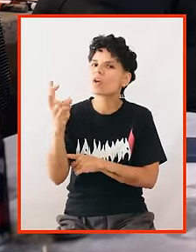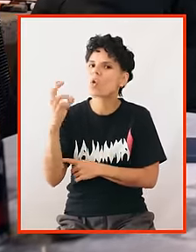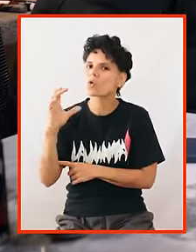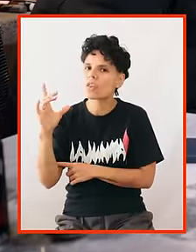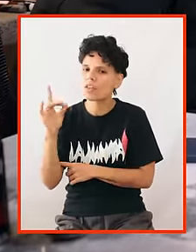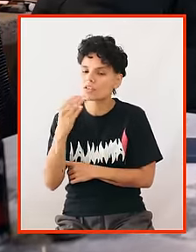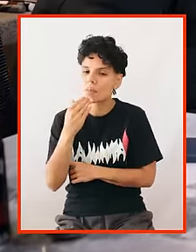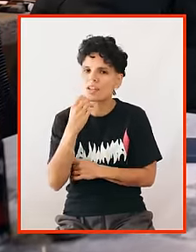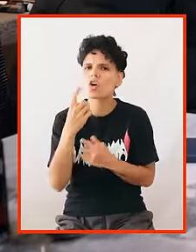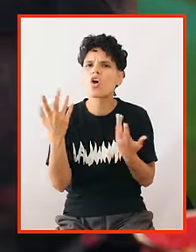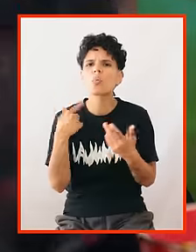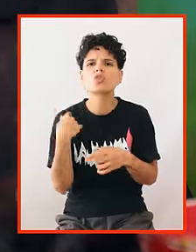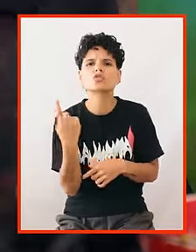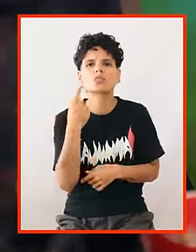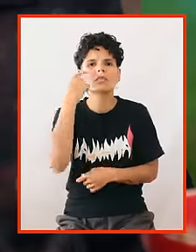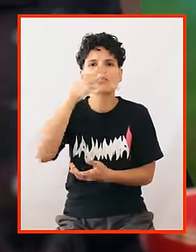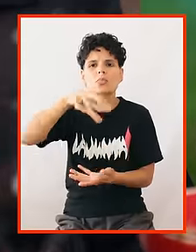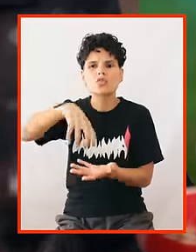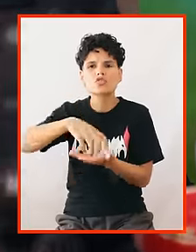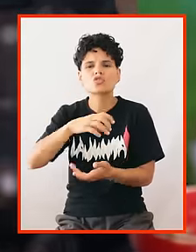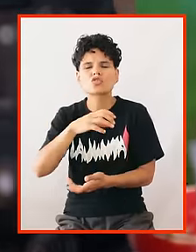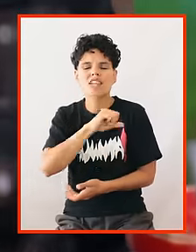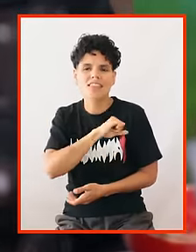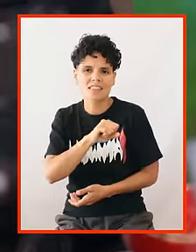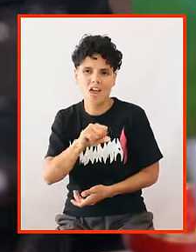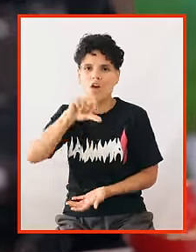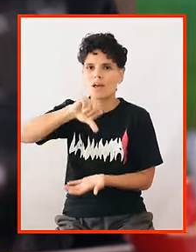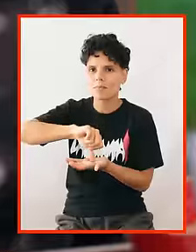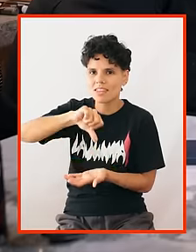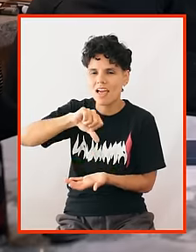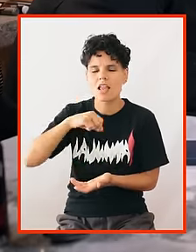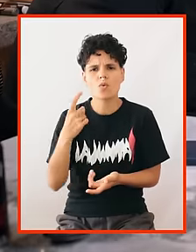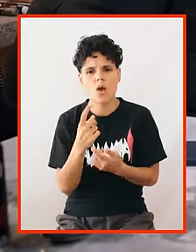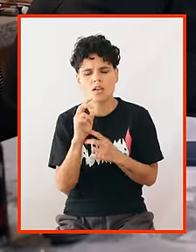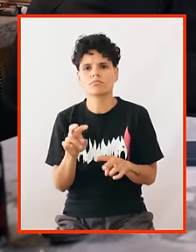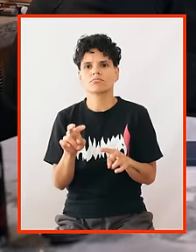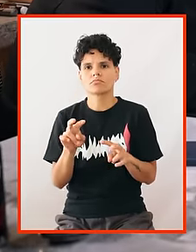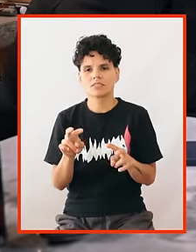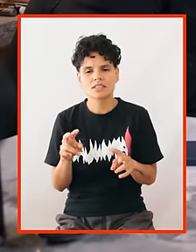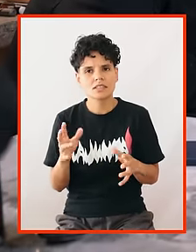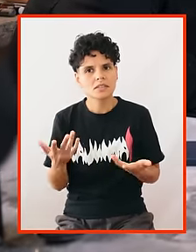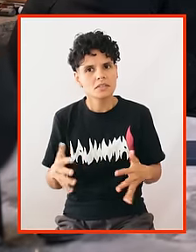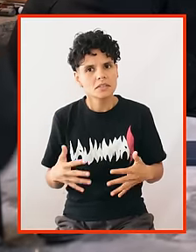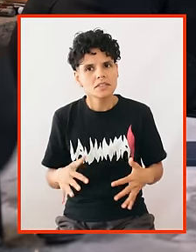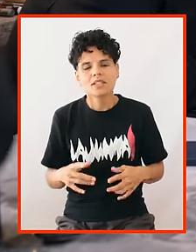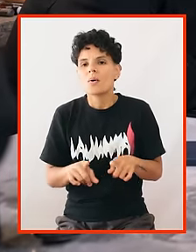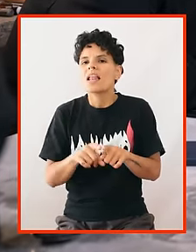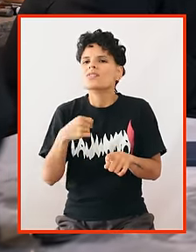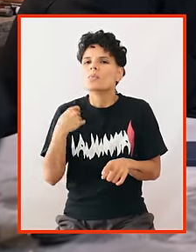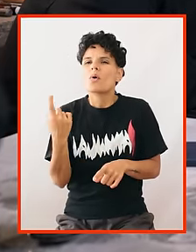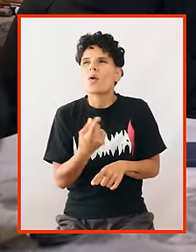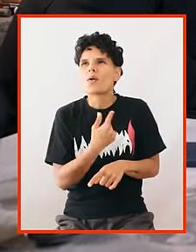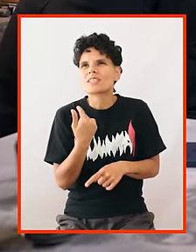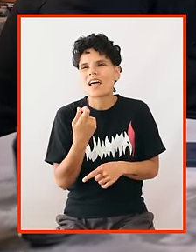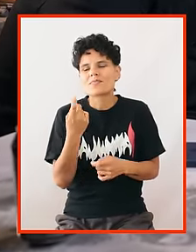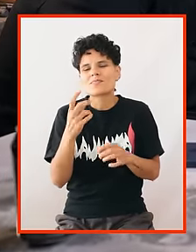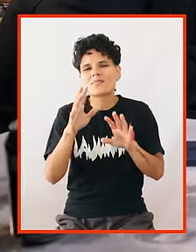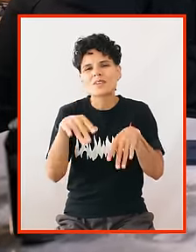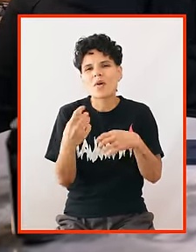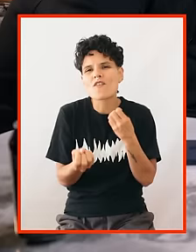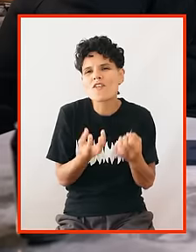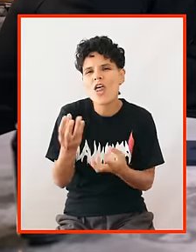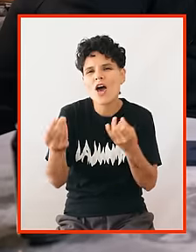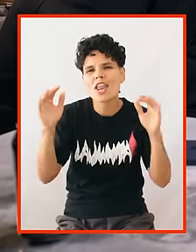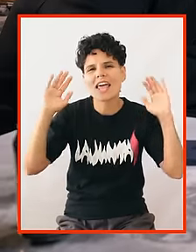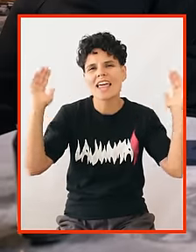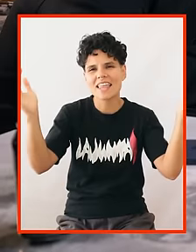impresiones que tenemos de la capital. De Santiago. Nuestra experiencia en... Ajá. Es como nuestra pérgola de las flores. Claro. Así es. Tal cual.